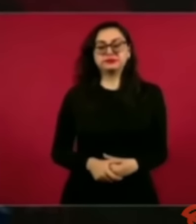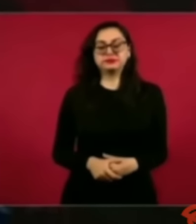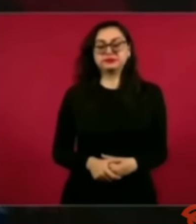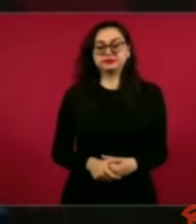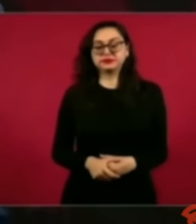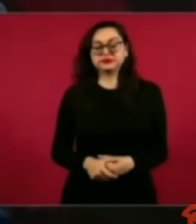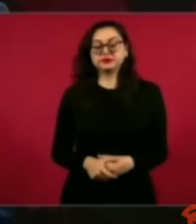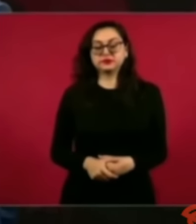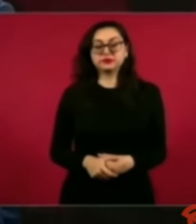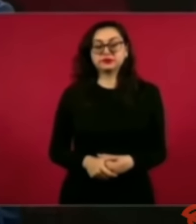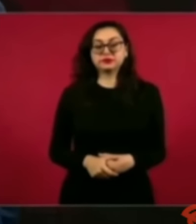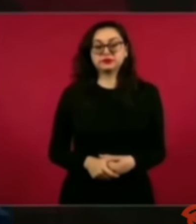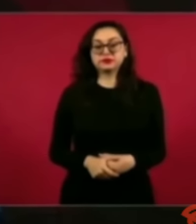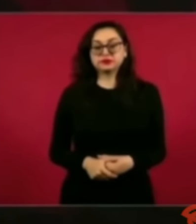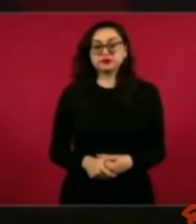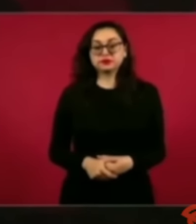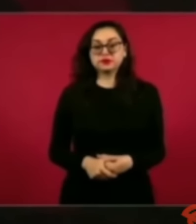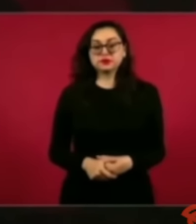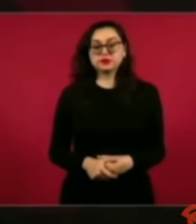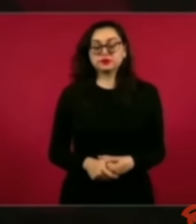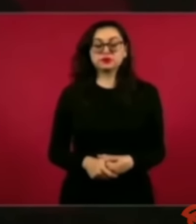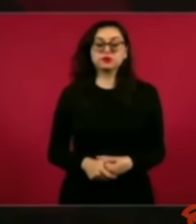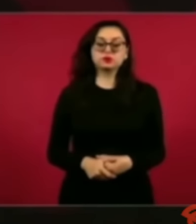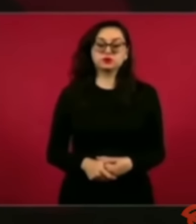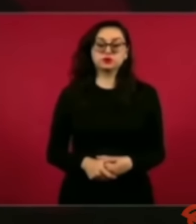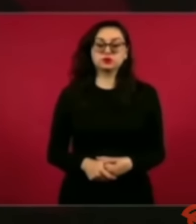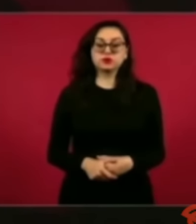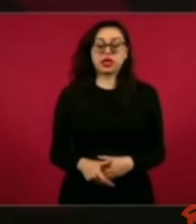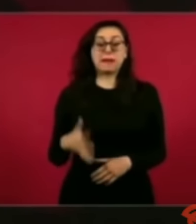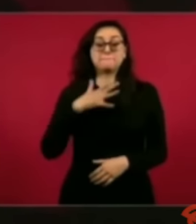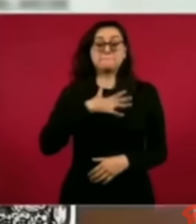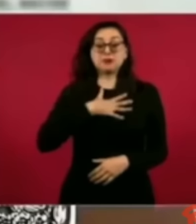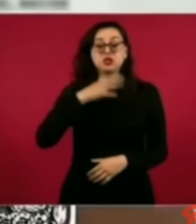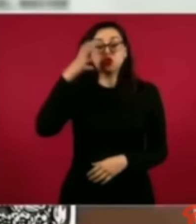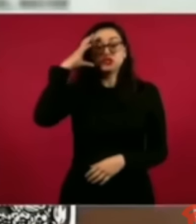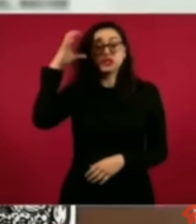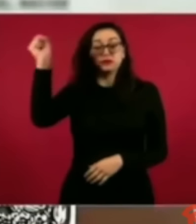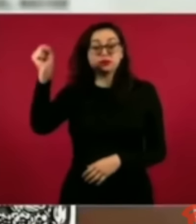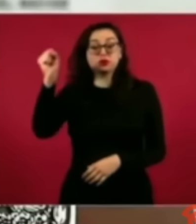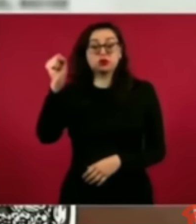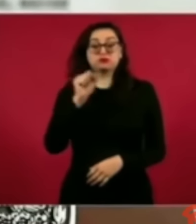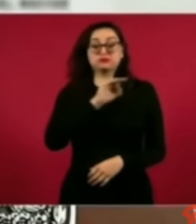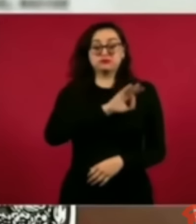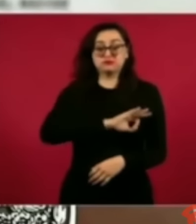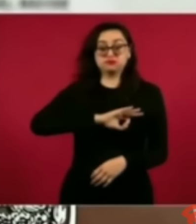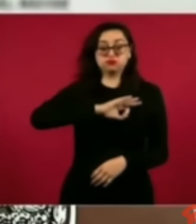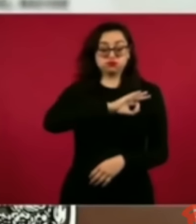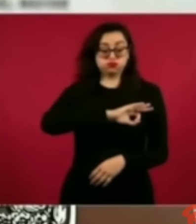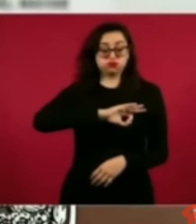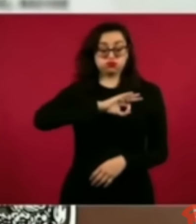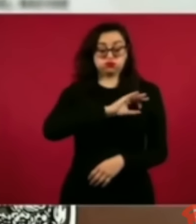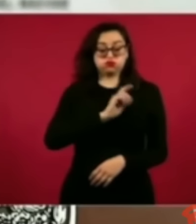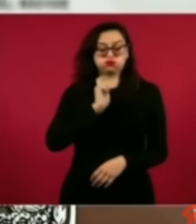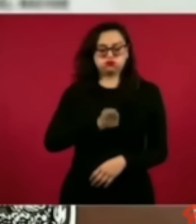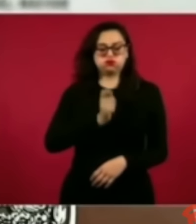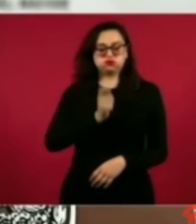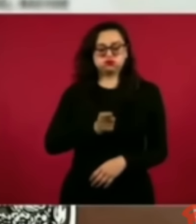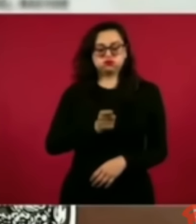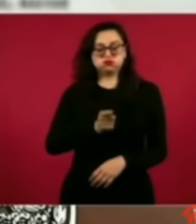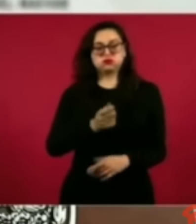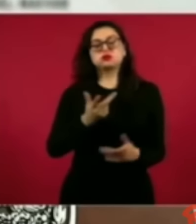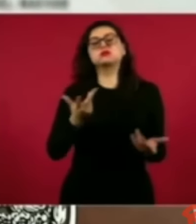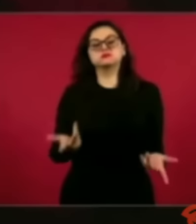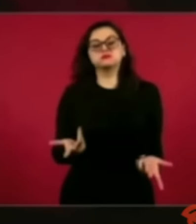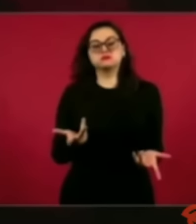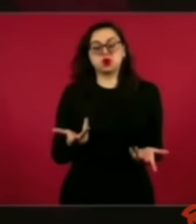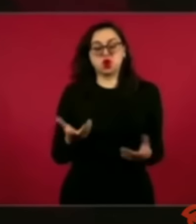Además, tengo un concepto de la felicidad que tienen muchos, ¿eh? Que la felicidad no